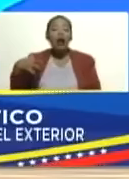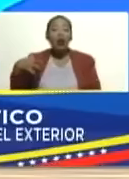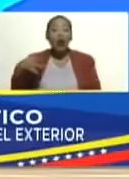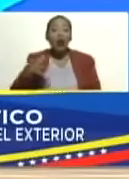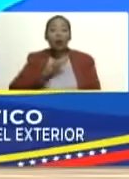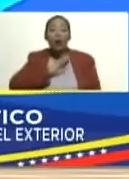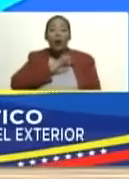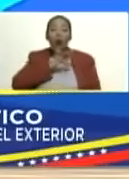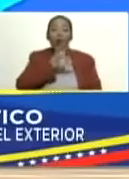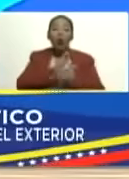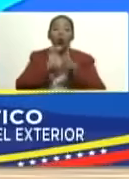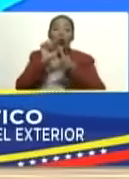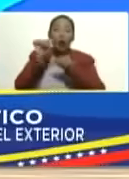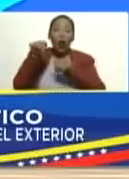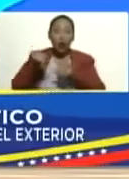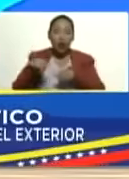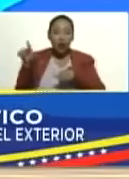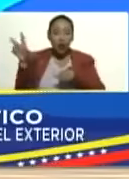se vislumbraba